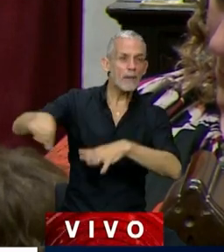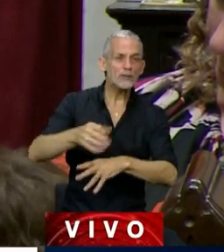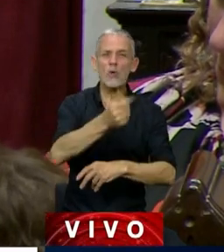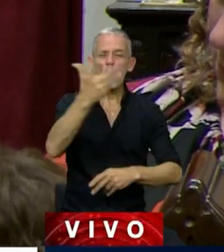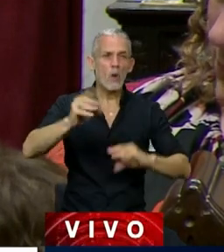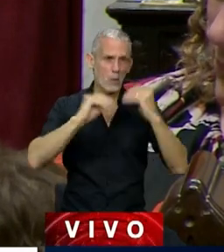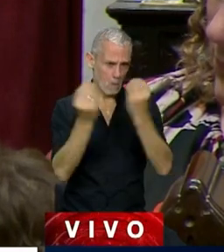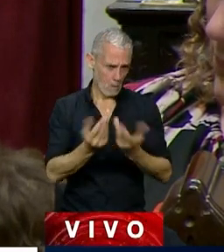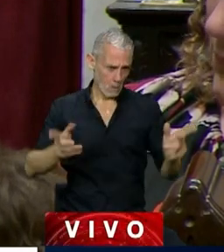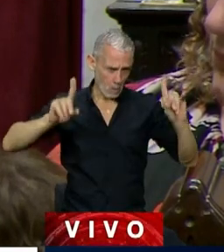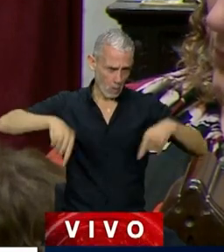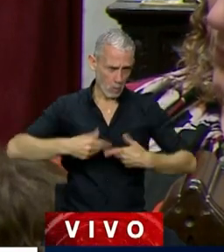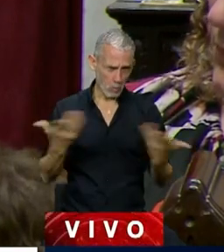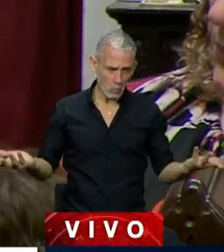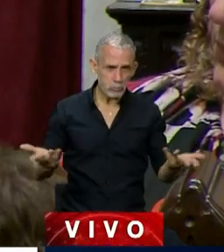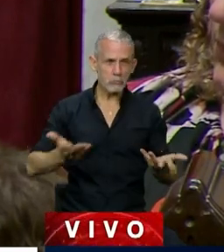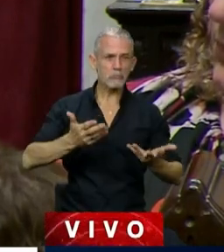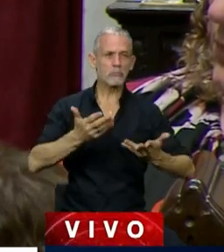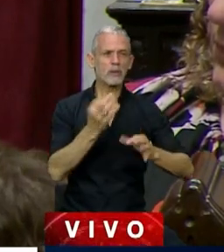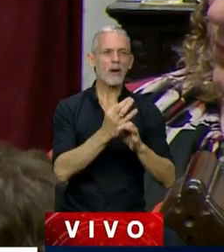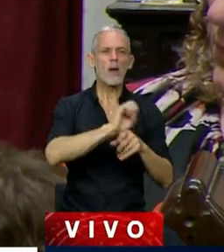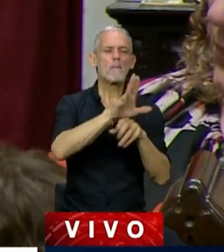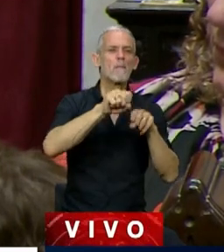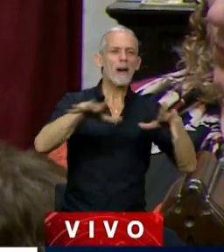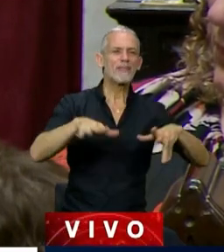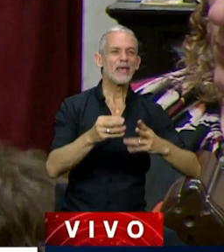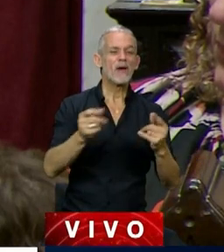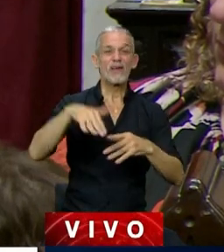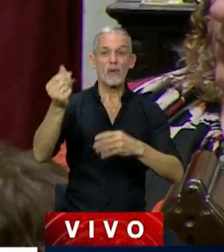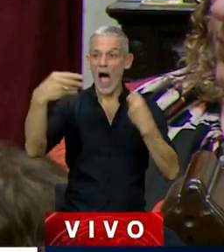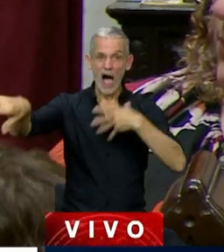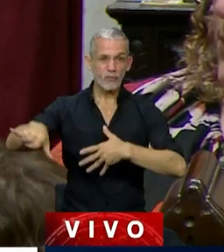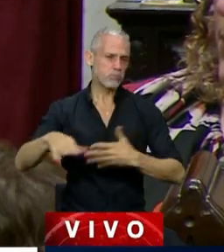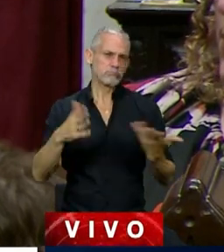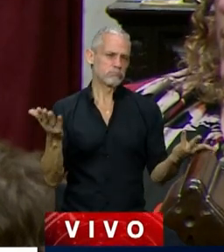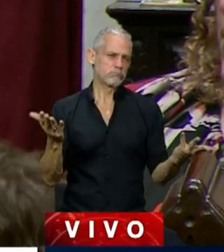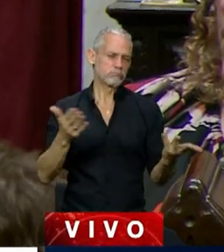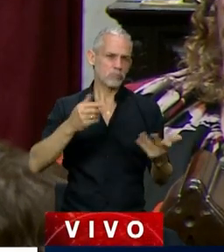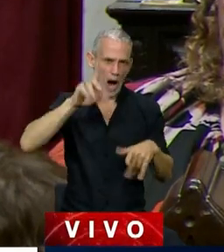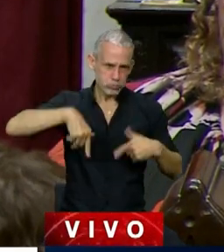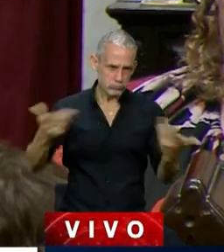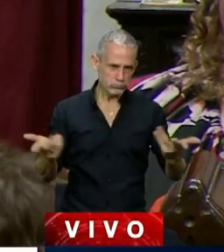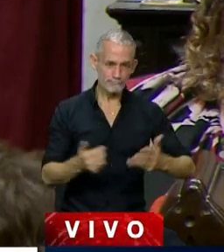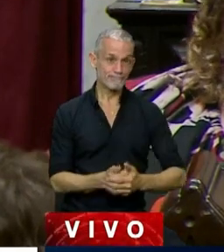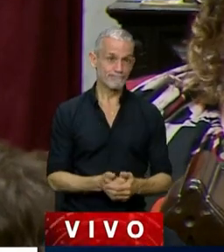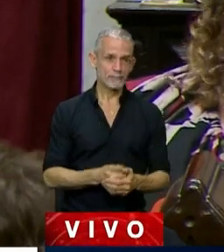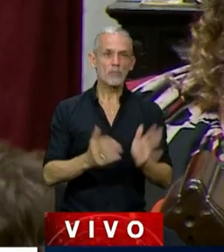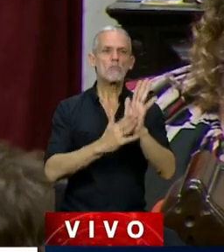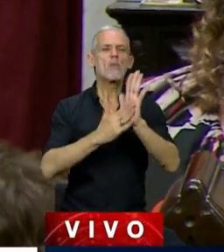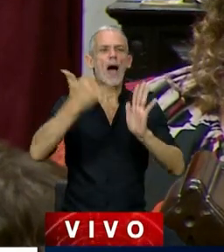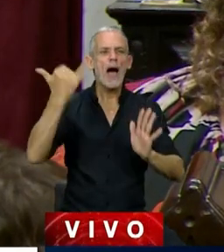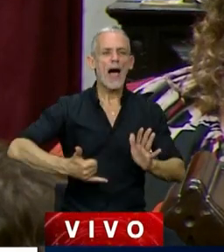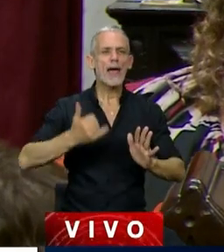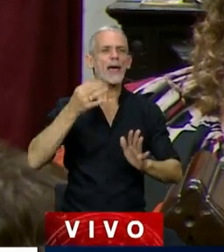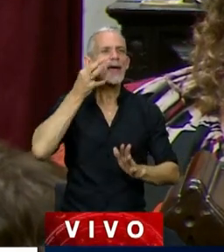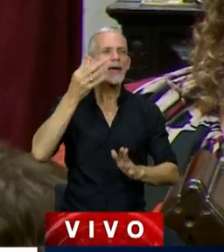chicos argentinos que quedaron afuera de las escuelas después de la pandemia. Lo que sí sabemos con los hechos es